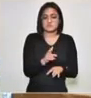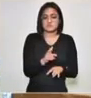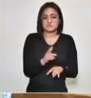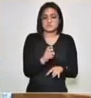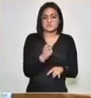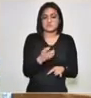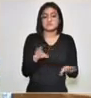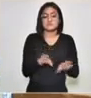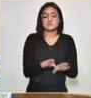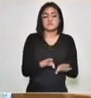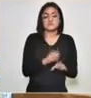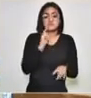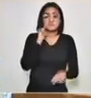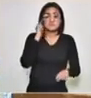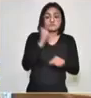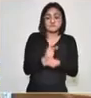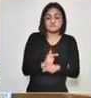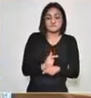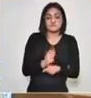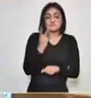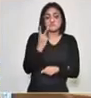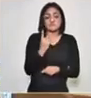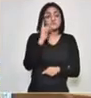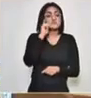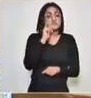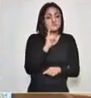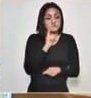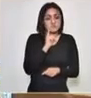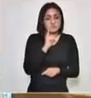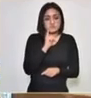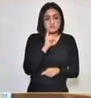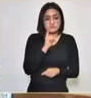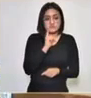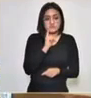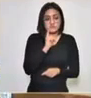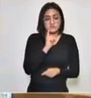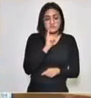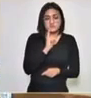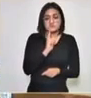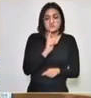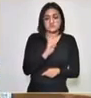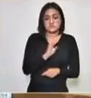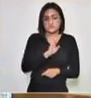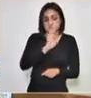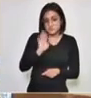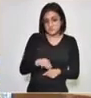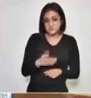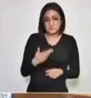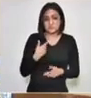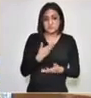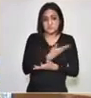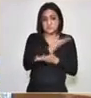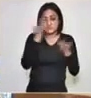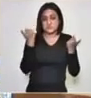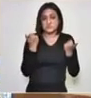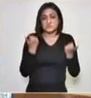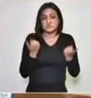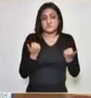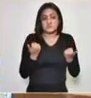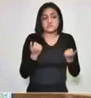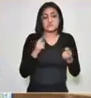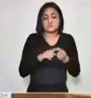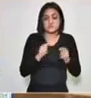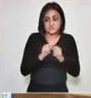el hallazgo de dos femeninas ejecutadas. No sabemos si son